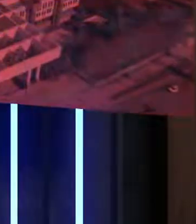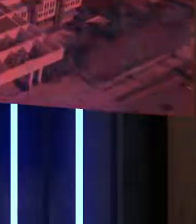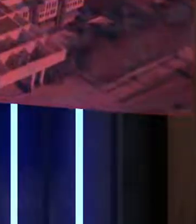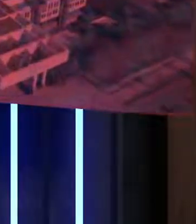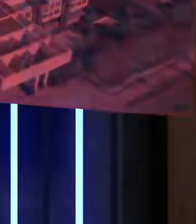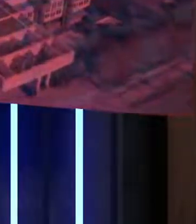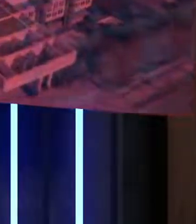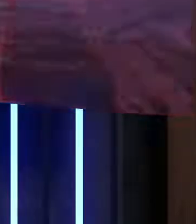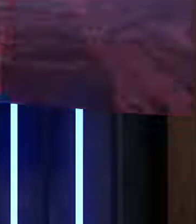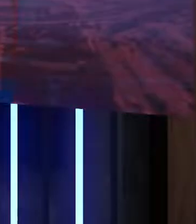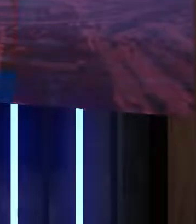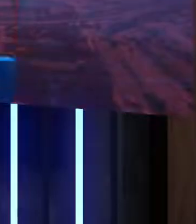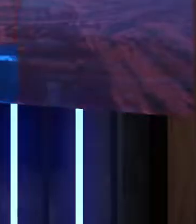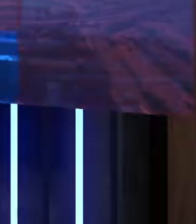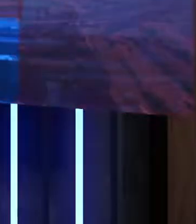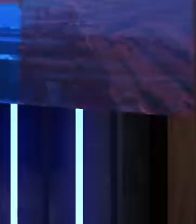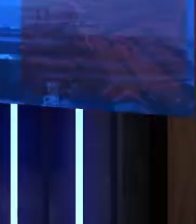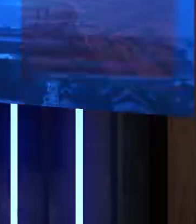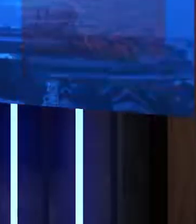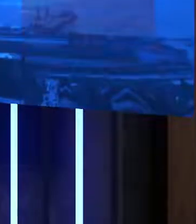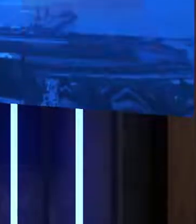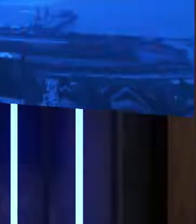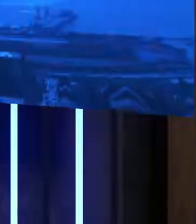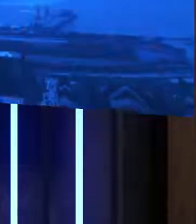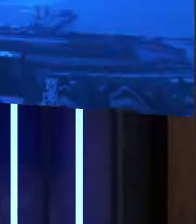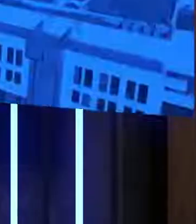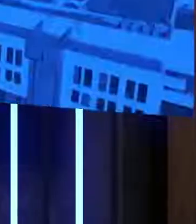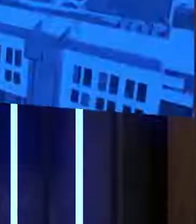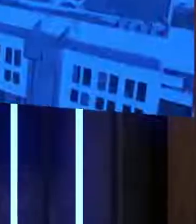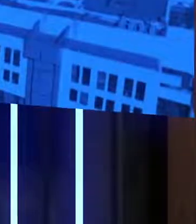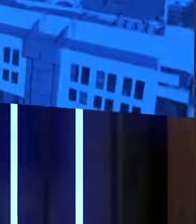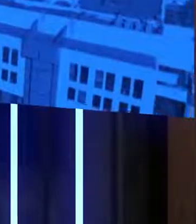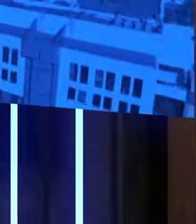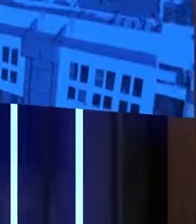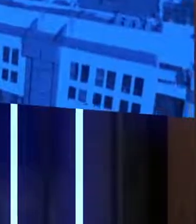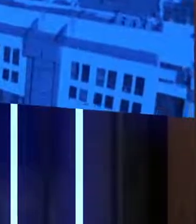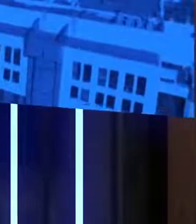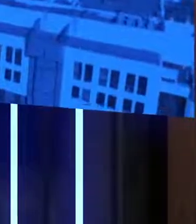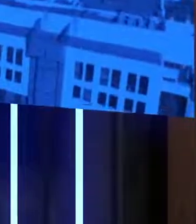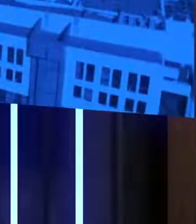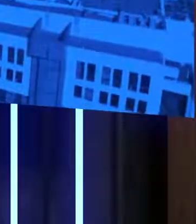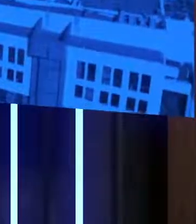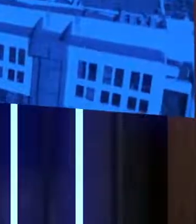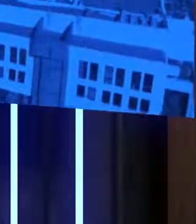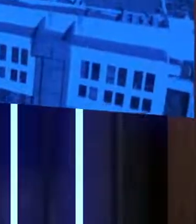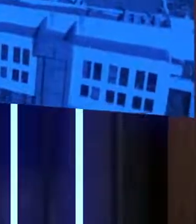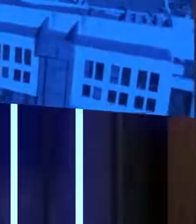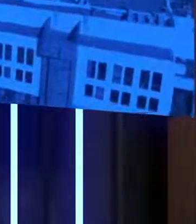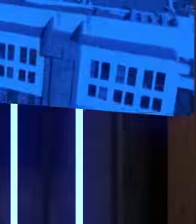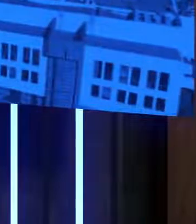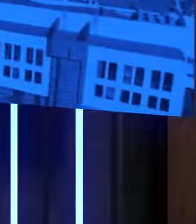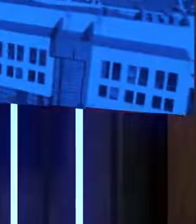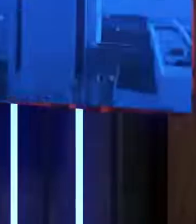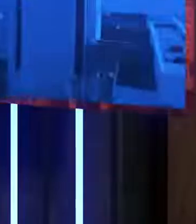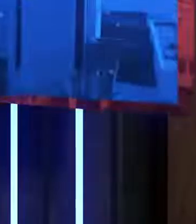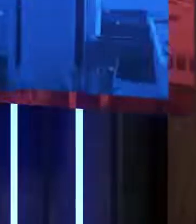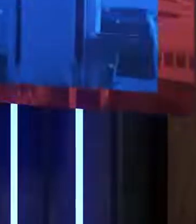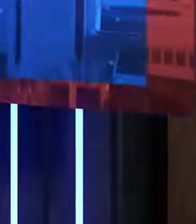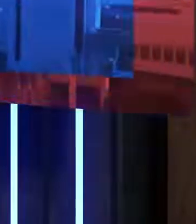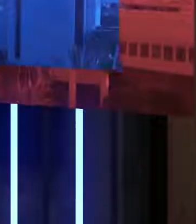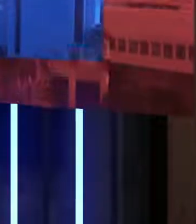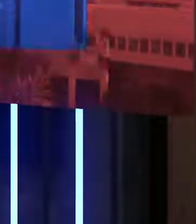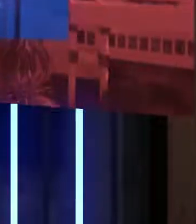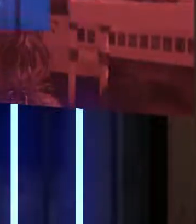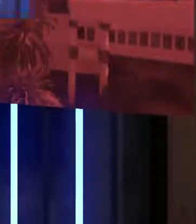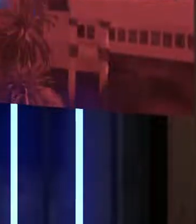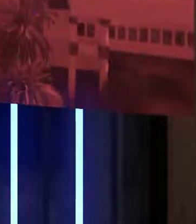en organizaciones gremiales o la falta de ellas, trabajo que realiza, sexo, orientación sexual, identidad y expresión de